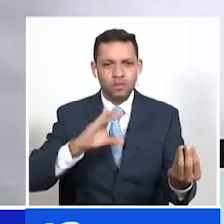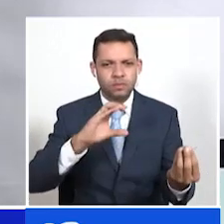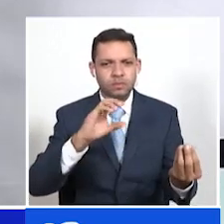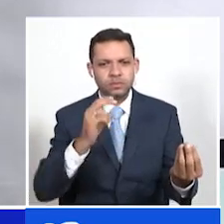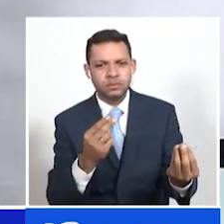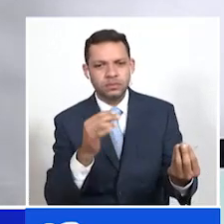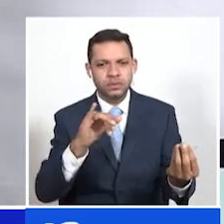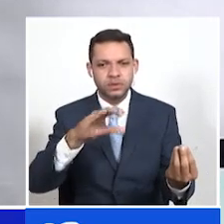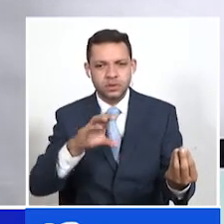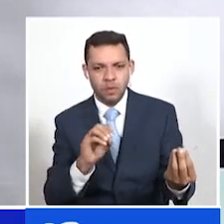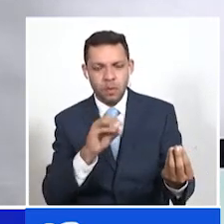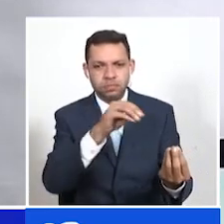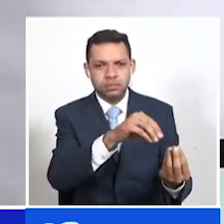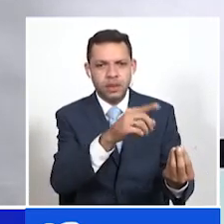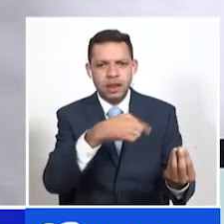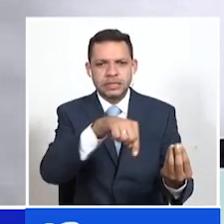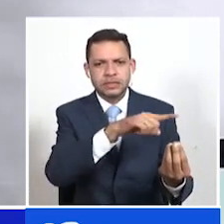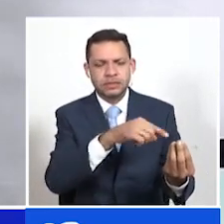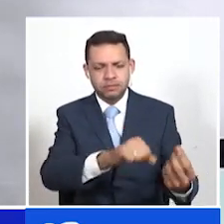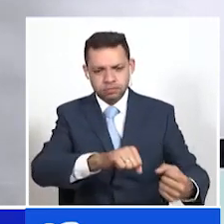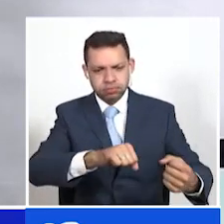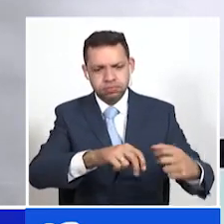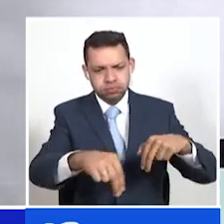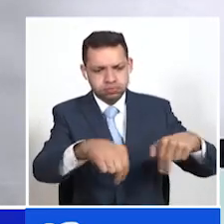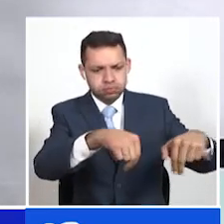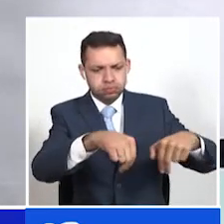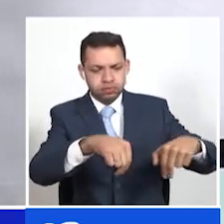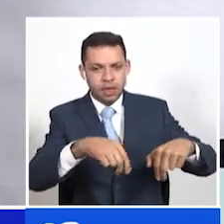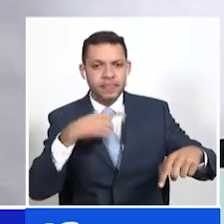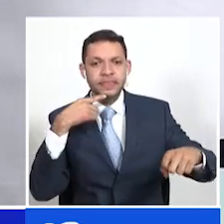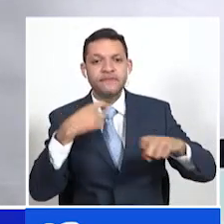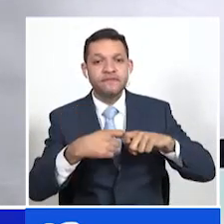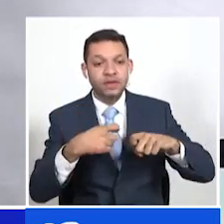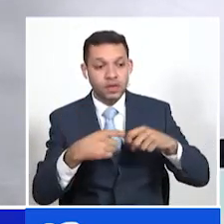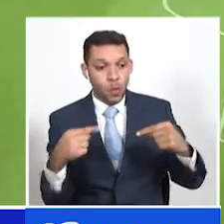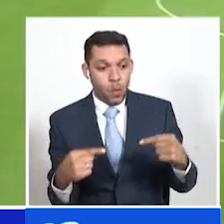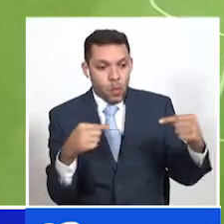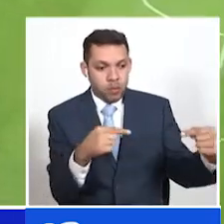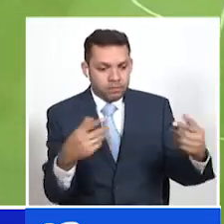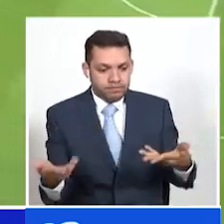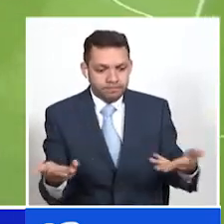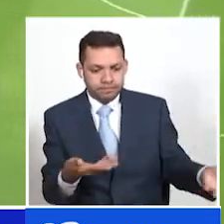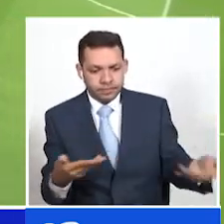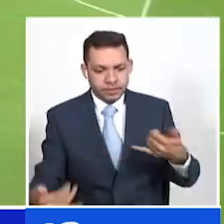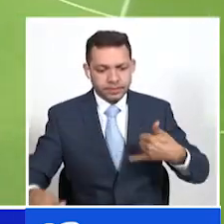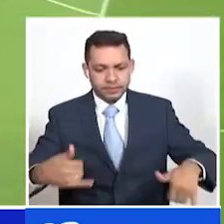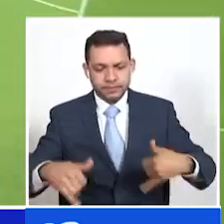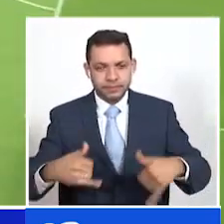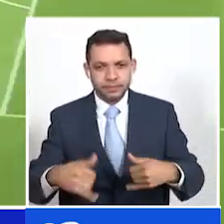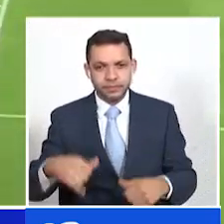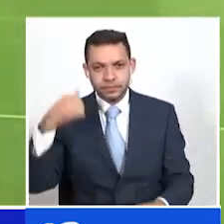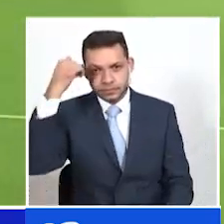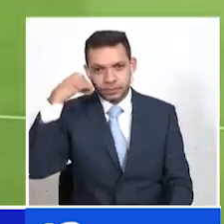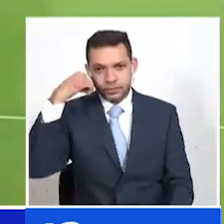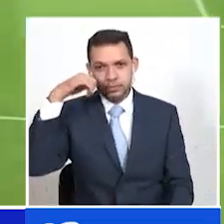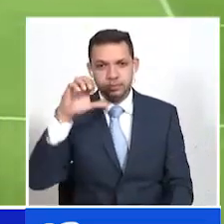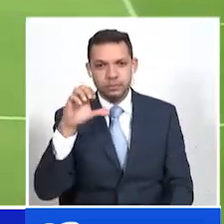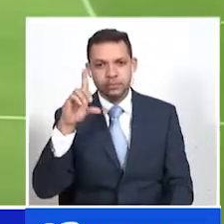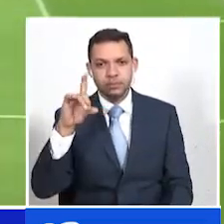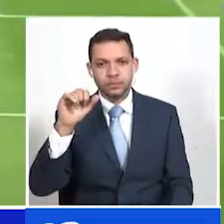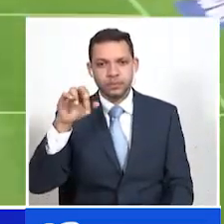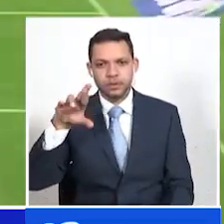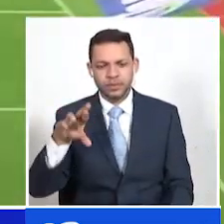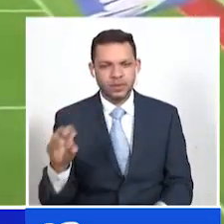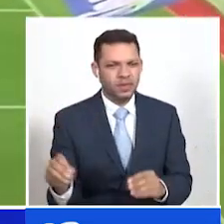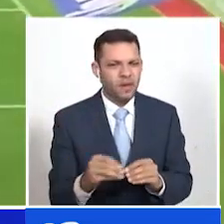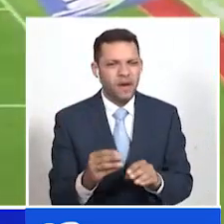es de los equipos que nos ha complicado bastante acá en casa. Los dirigidos por Eduardo Lara se fueron arriba en el